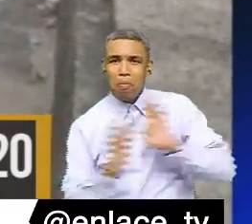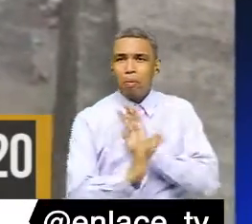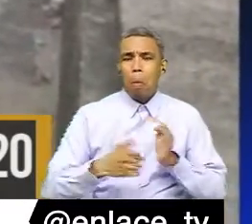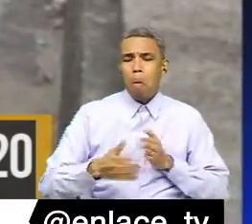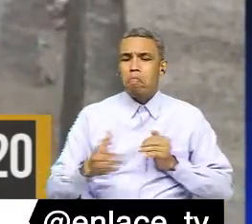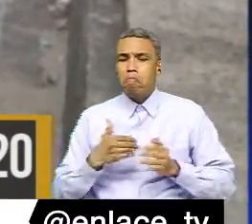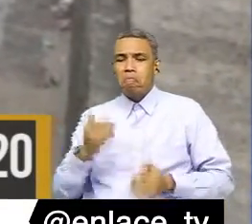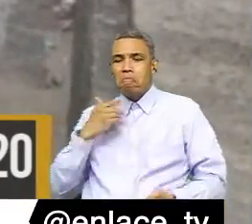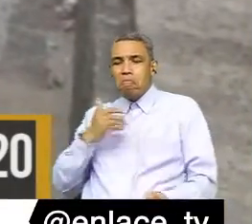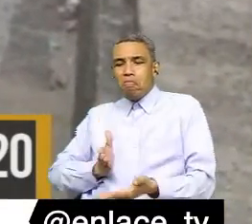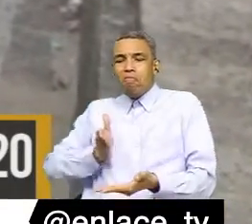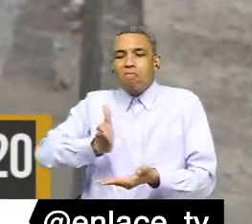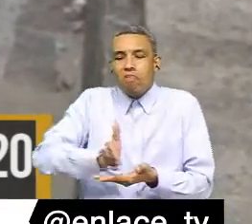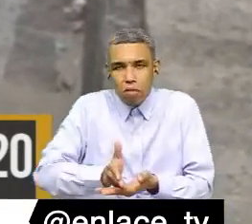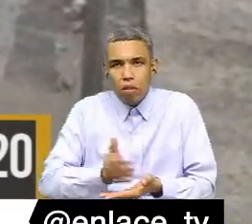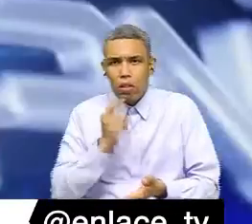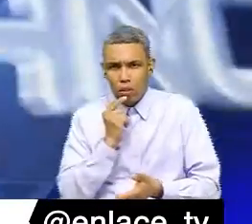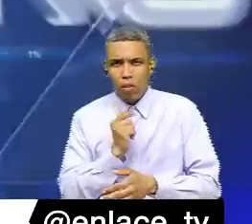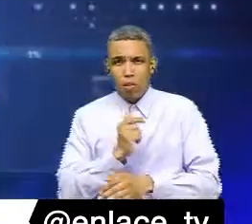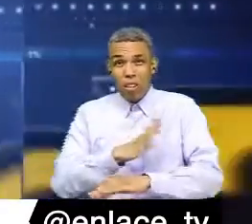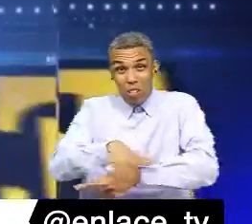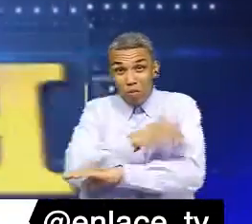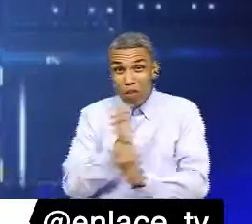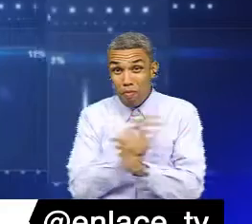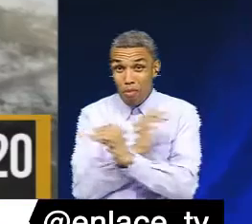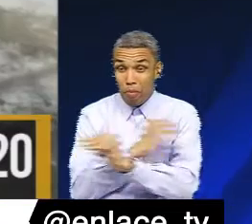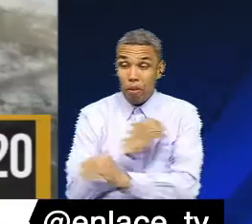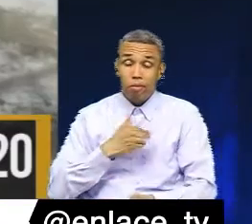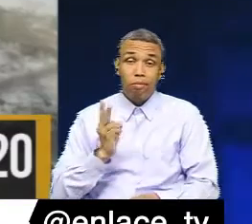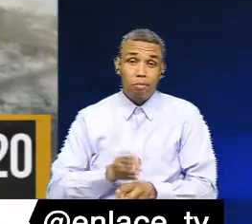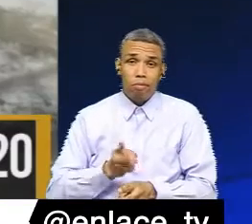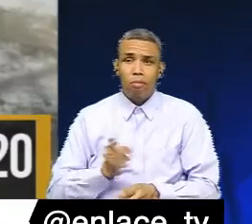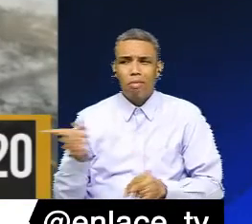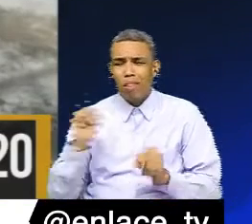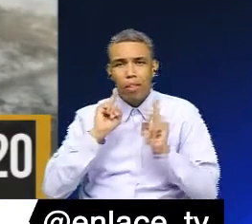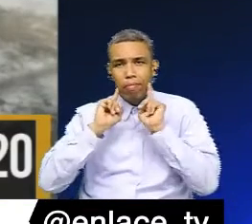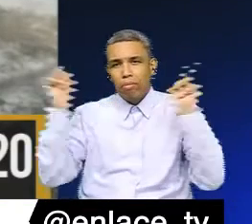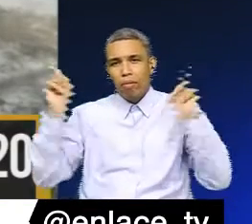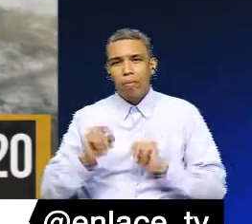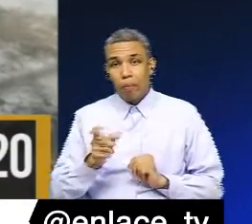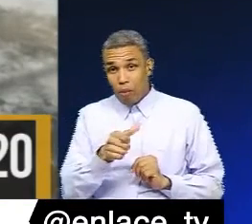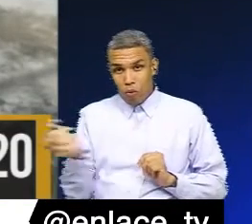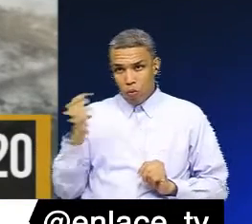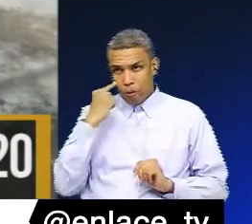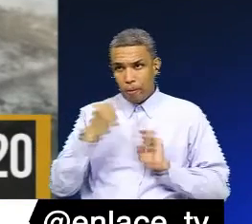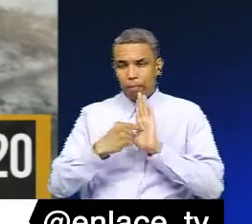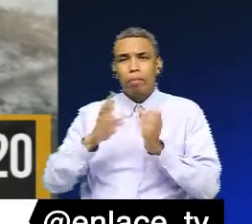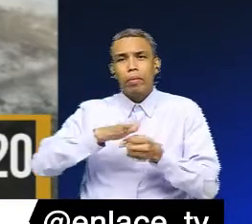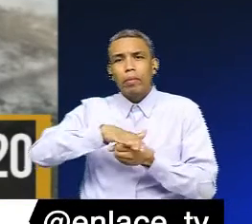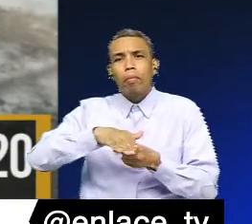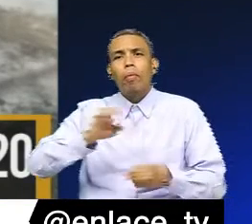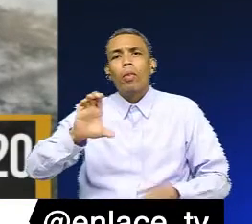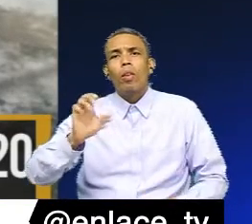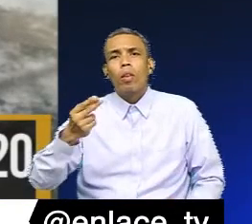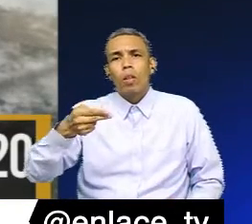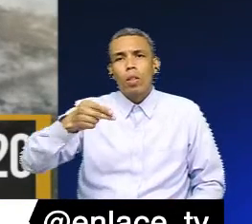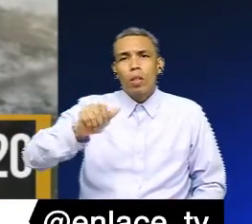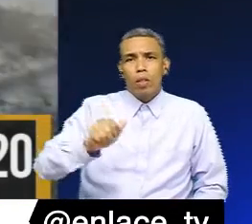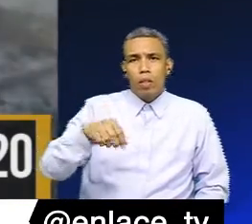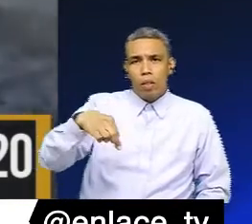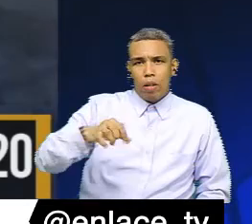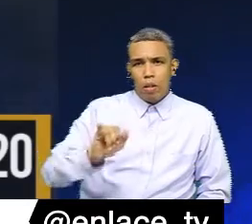como lo es la carrera 28 con calle 50 esa es la vida que conduce al barrio chapinero desde aquí comunidad